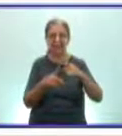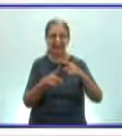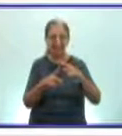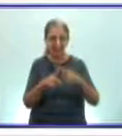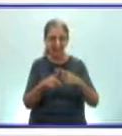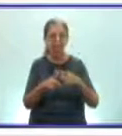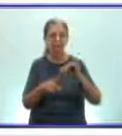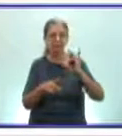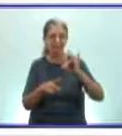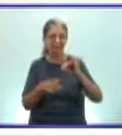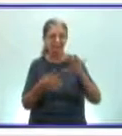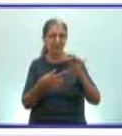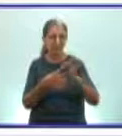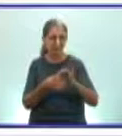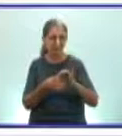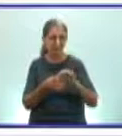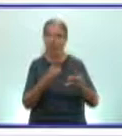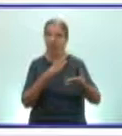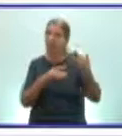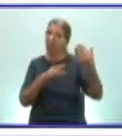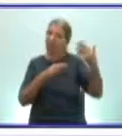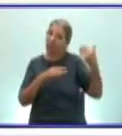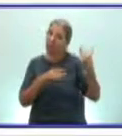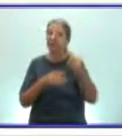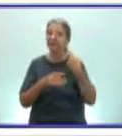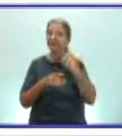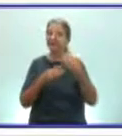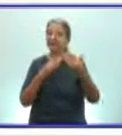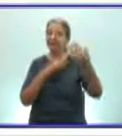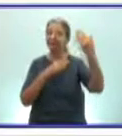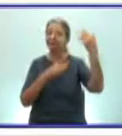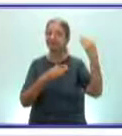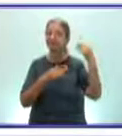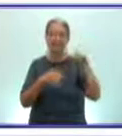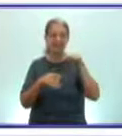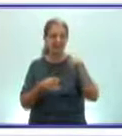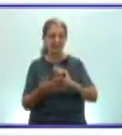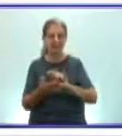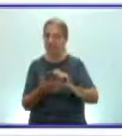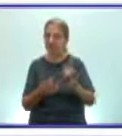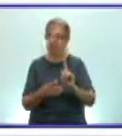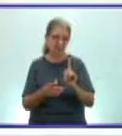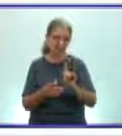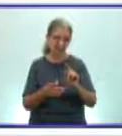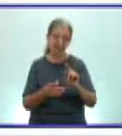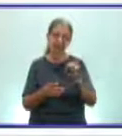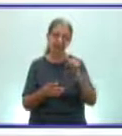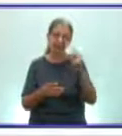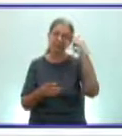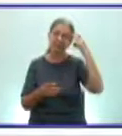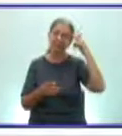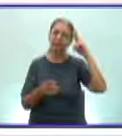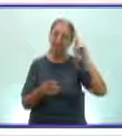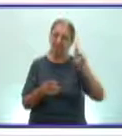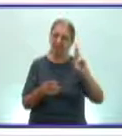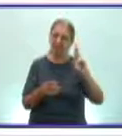conocimiento que ya has trabajado. No es necesario que lo copies, estamos solo recordando. Ahora te